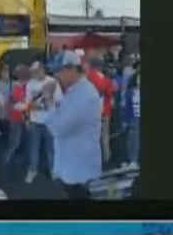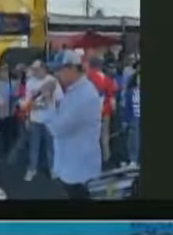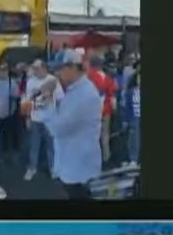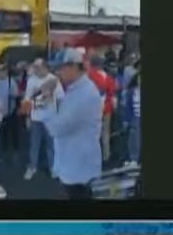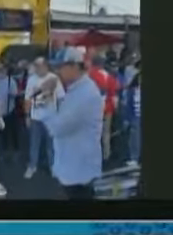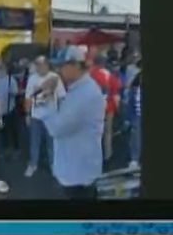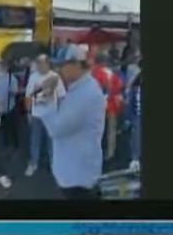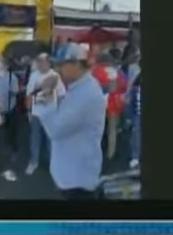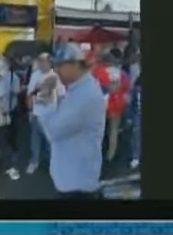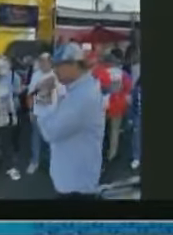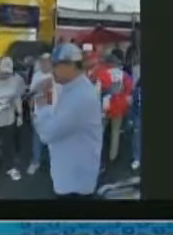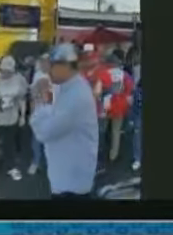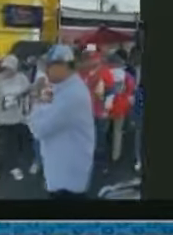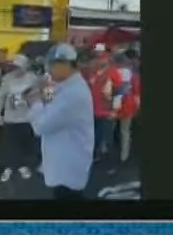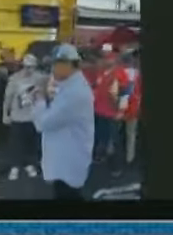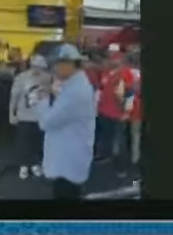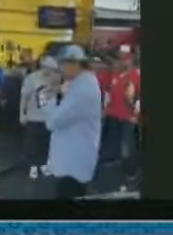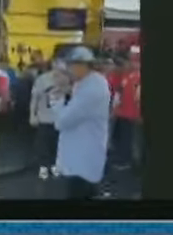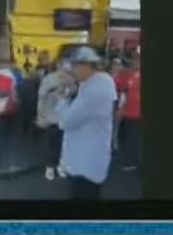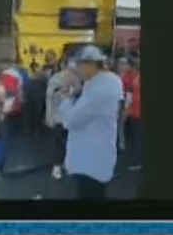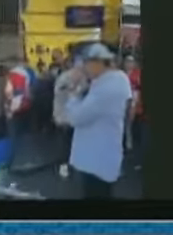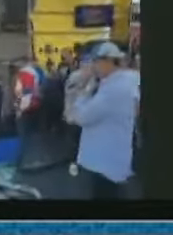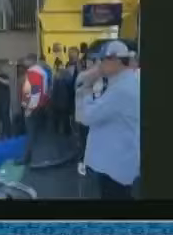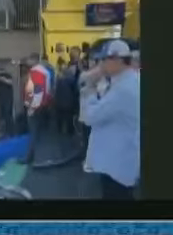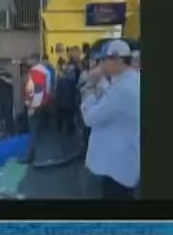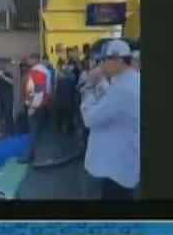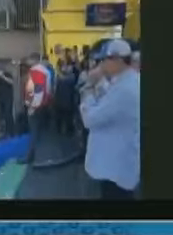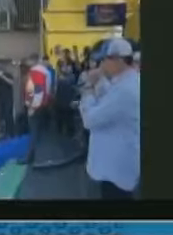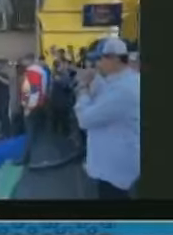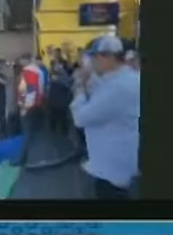y recibió las bendiciones de su pueblo.